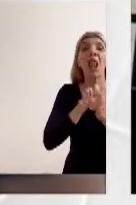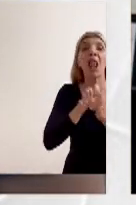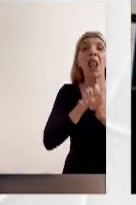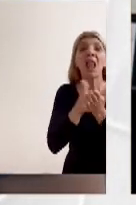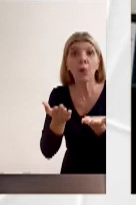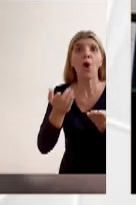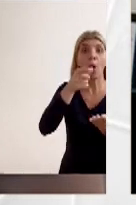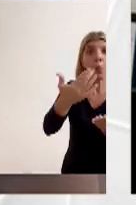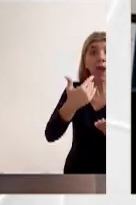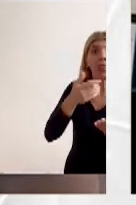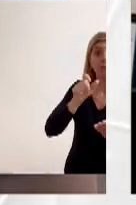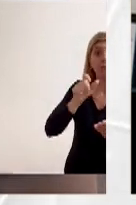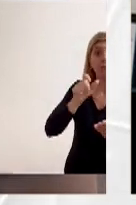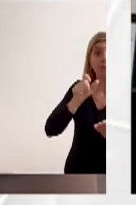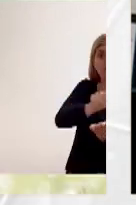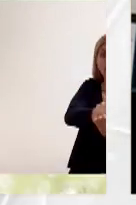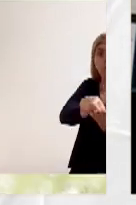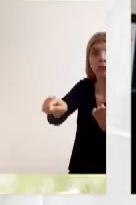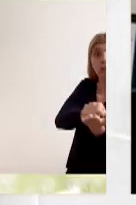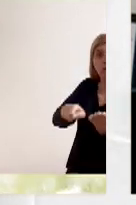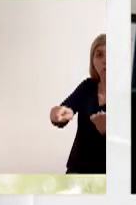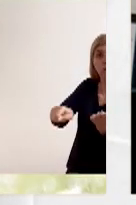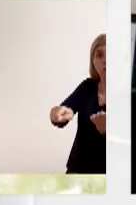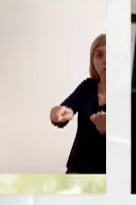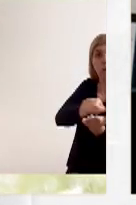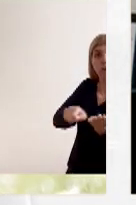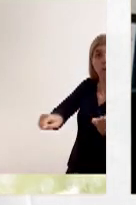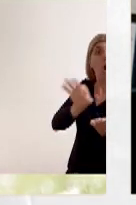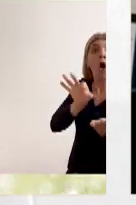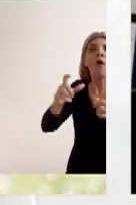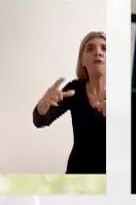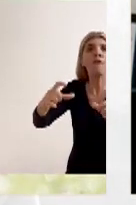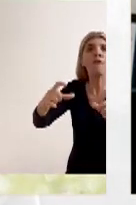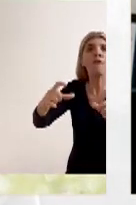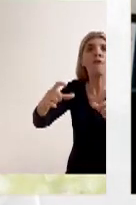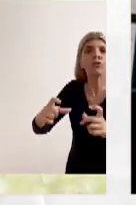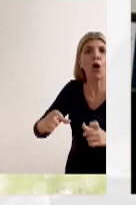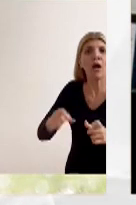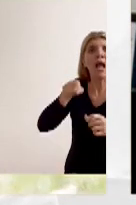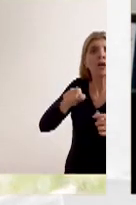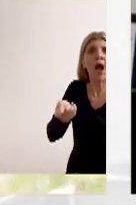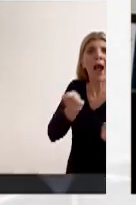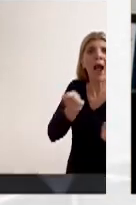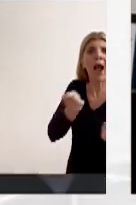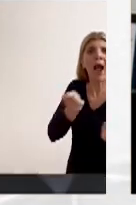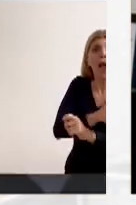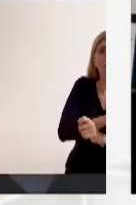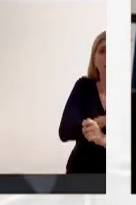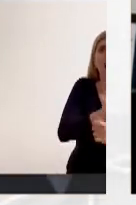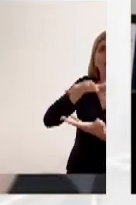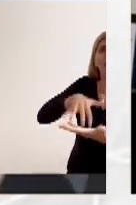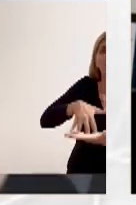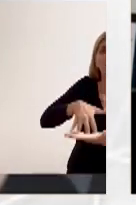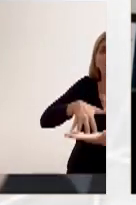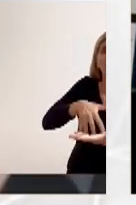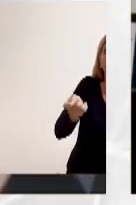profesionales, que tienen algunas dificultades por ahí porque el entorno laboral no está adaptado. Y después también para mí es muy importante siempre destacar